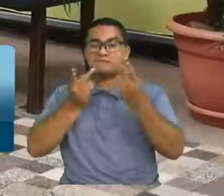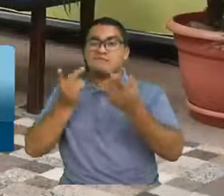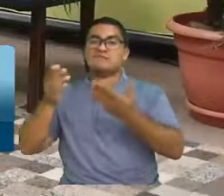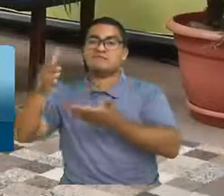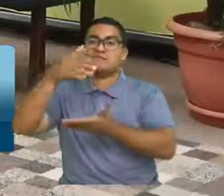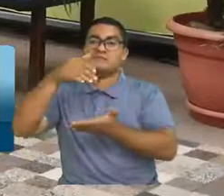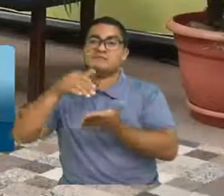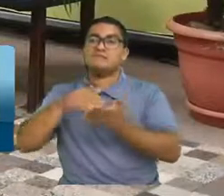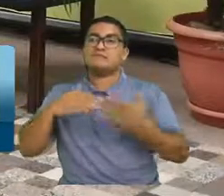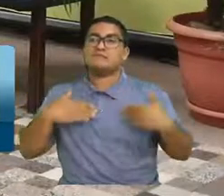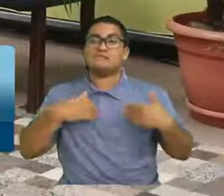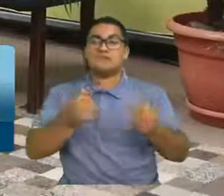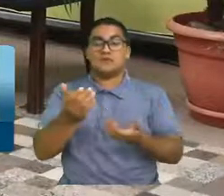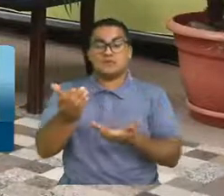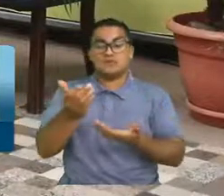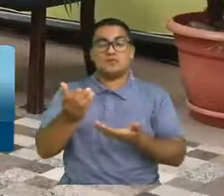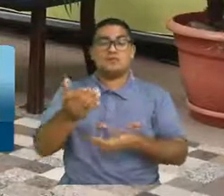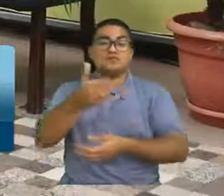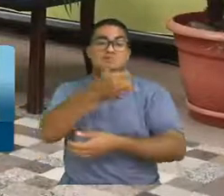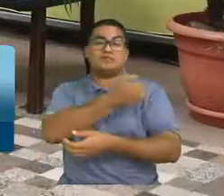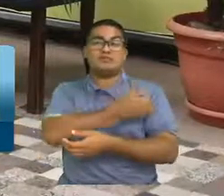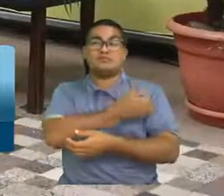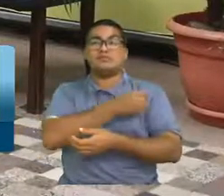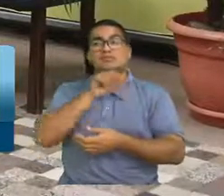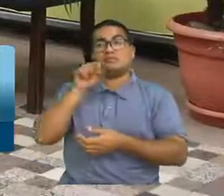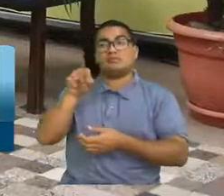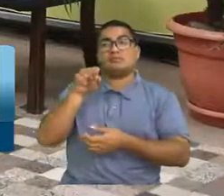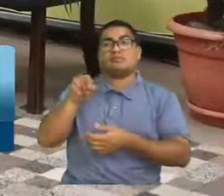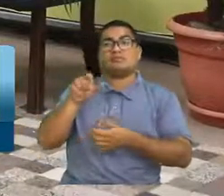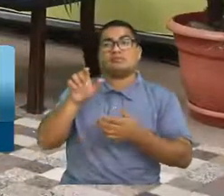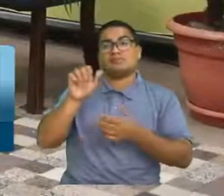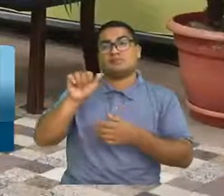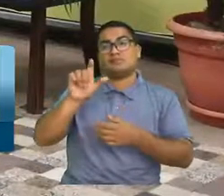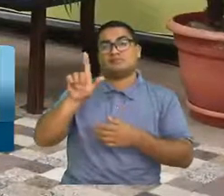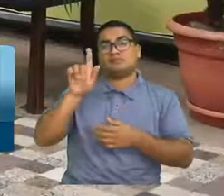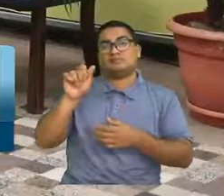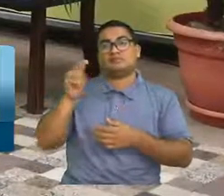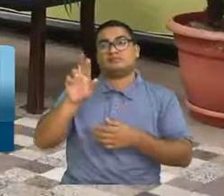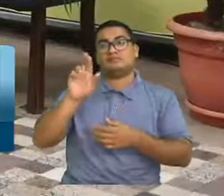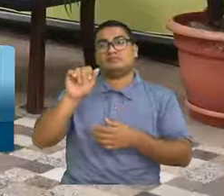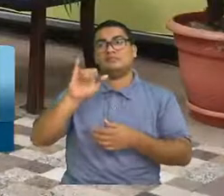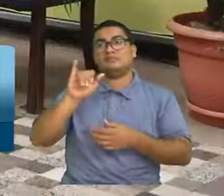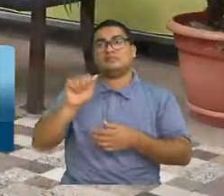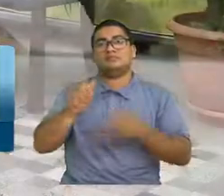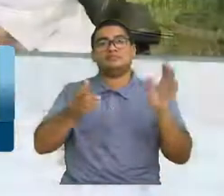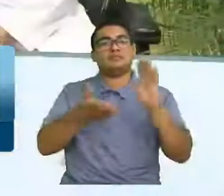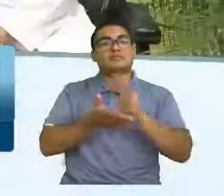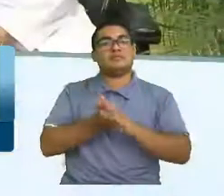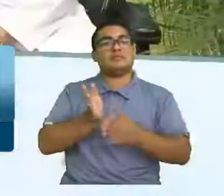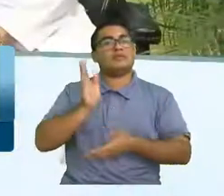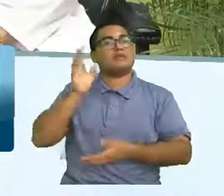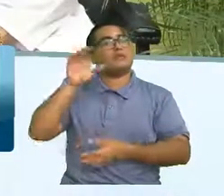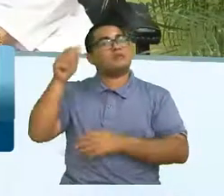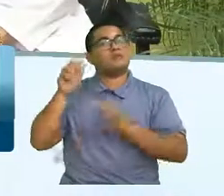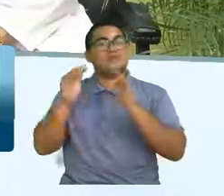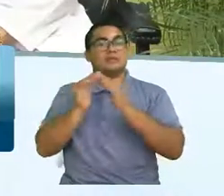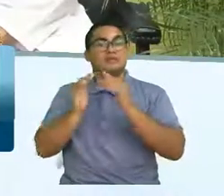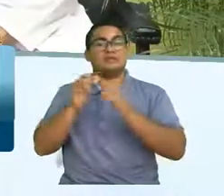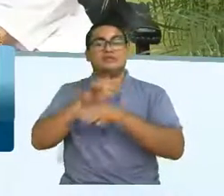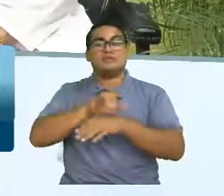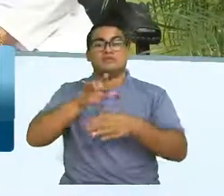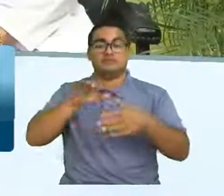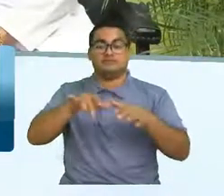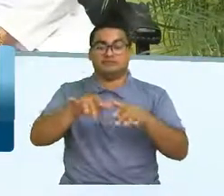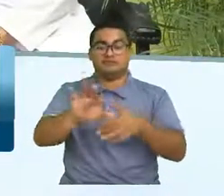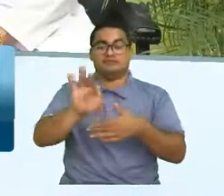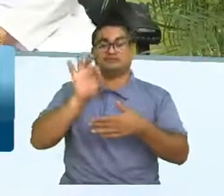lo vacunó chiquito, quizás fue en el centro de salud Altagracia y ahora vive en otro lugar y entonces buscan el expediente y ahí debe de haber un